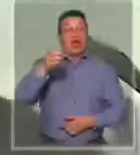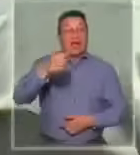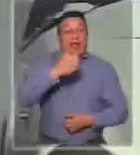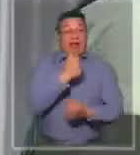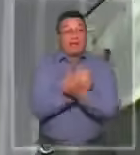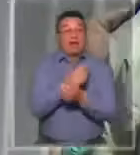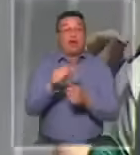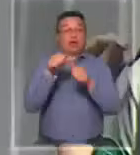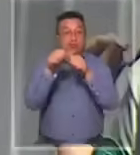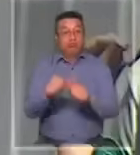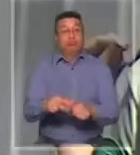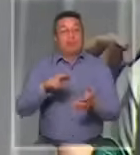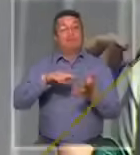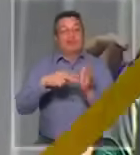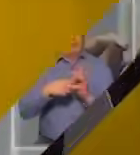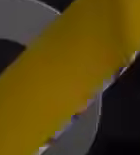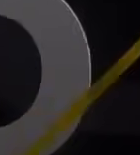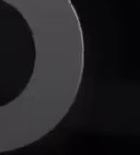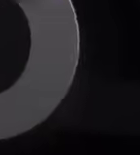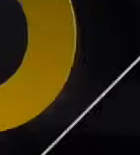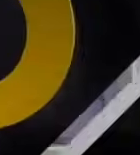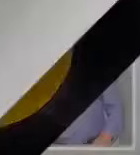genera debate.